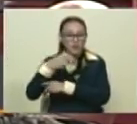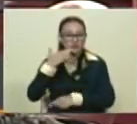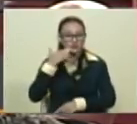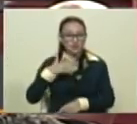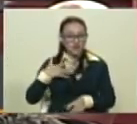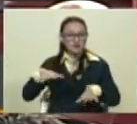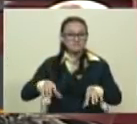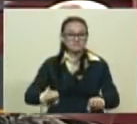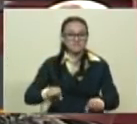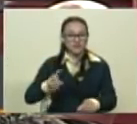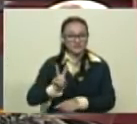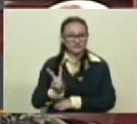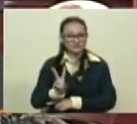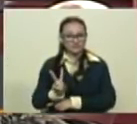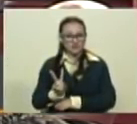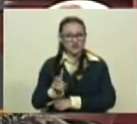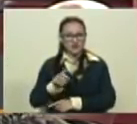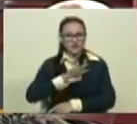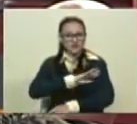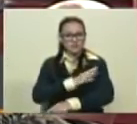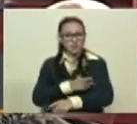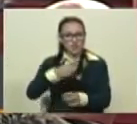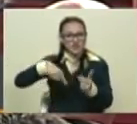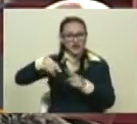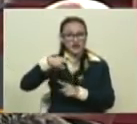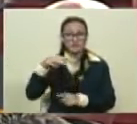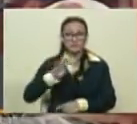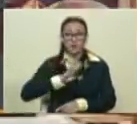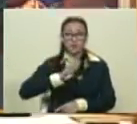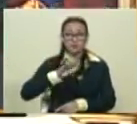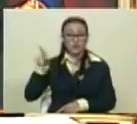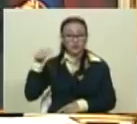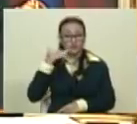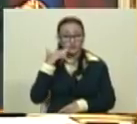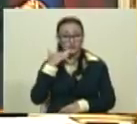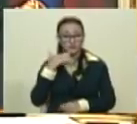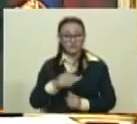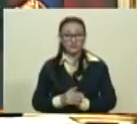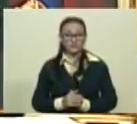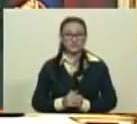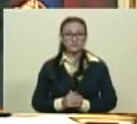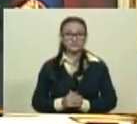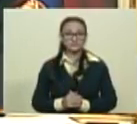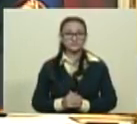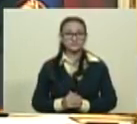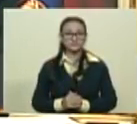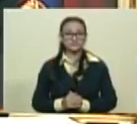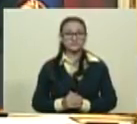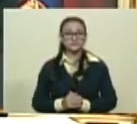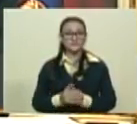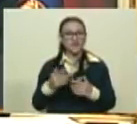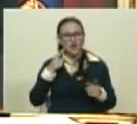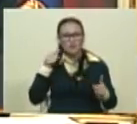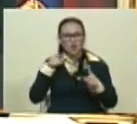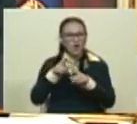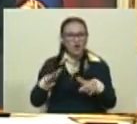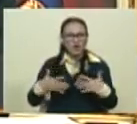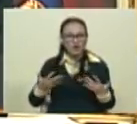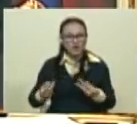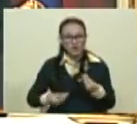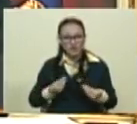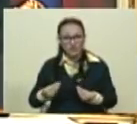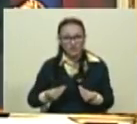de los factores de poder que manejan los Estados Unidos. Ahora, para llegar a eso se tiene que llegar